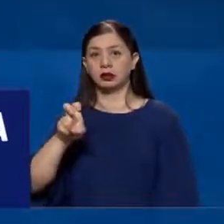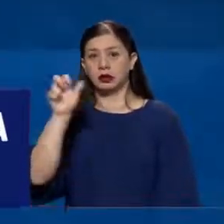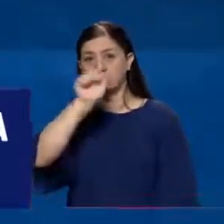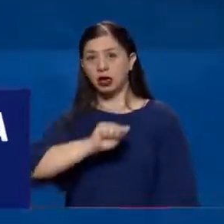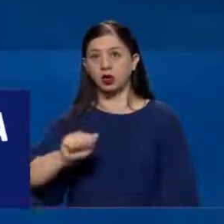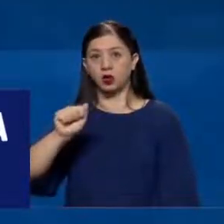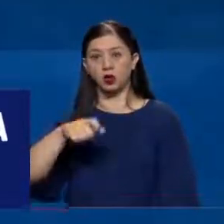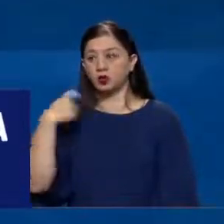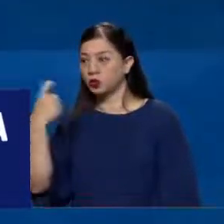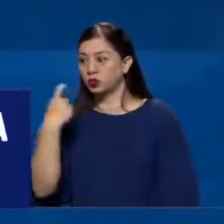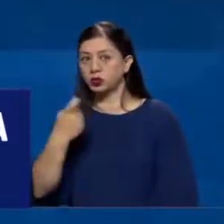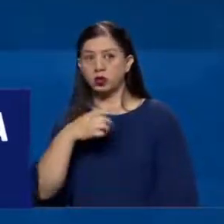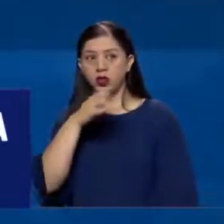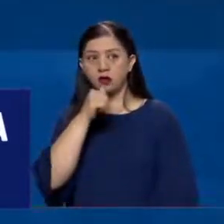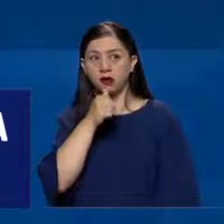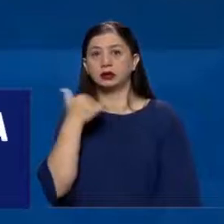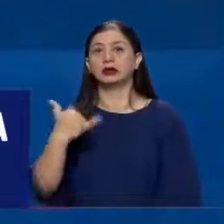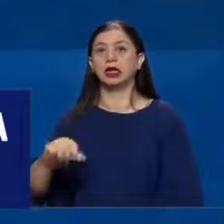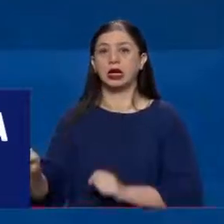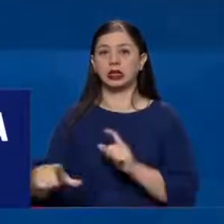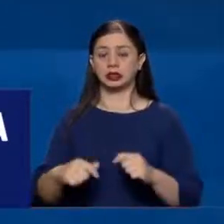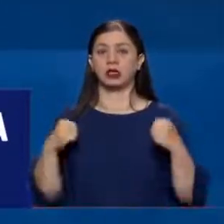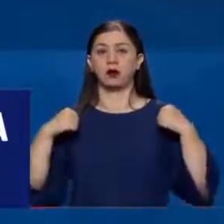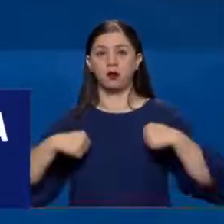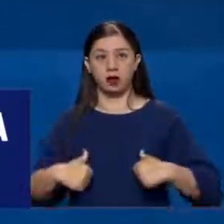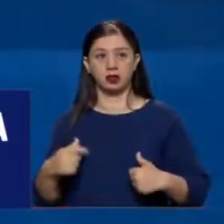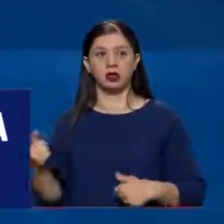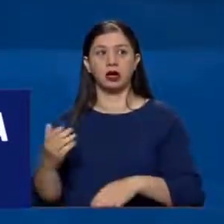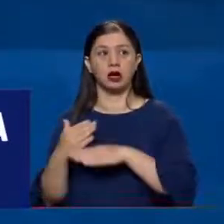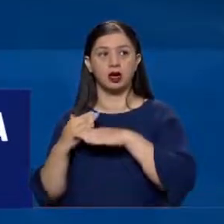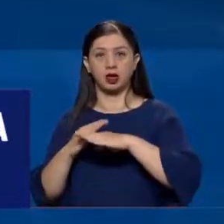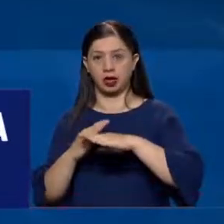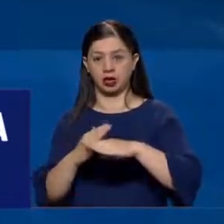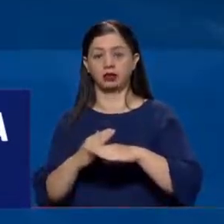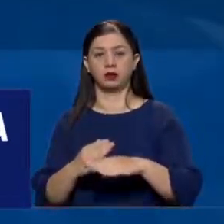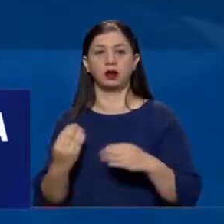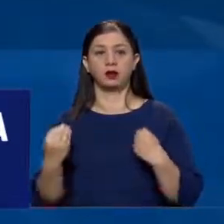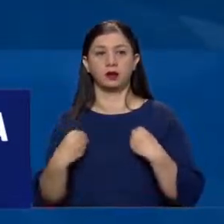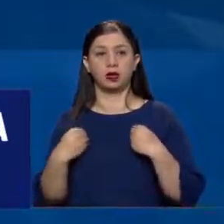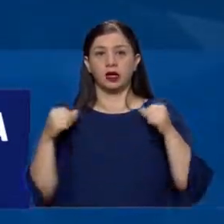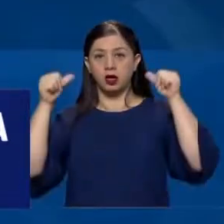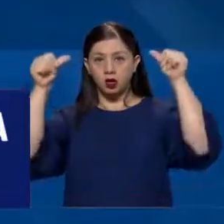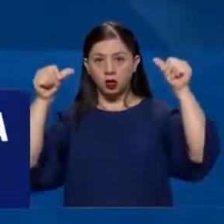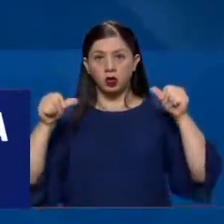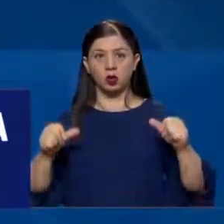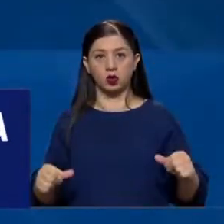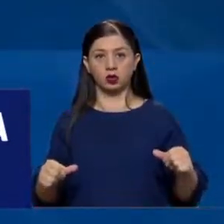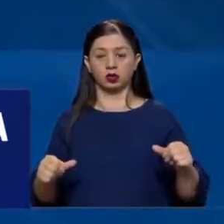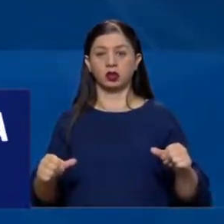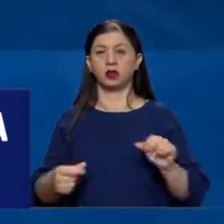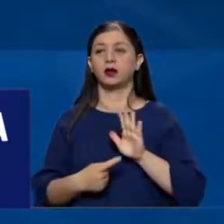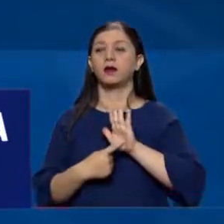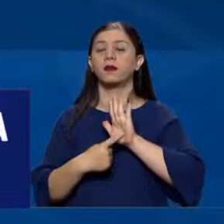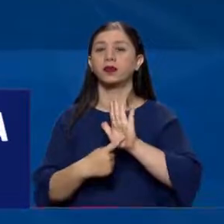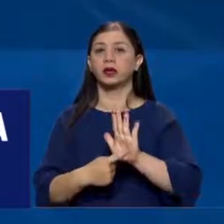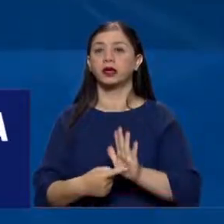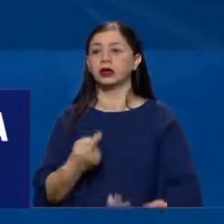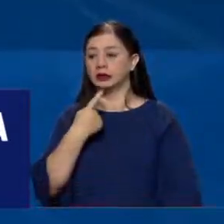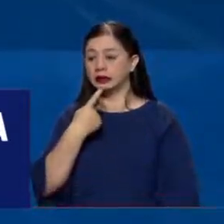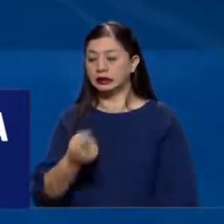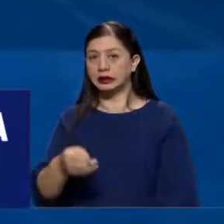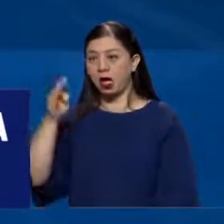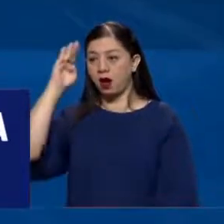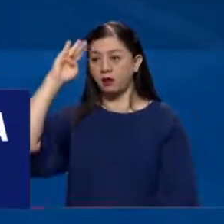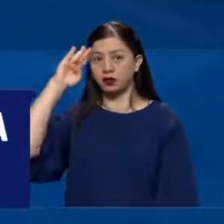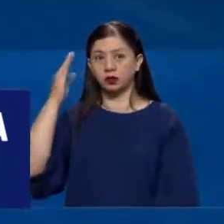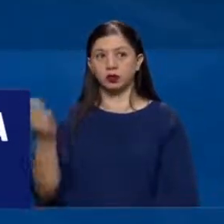Ella ya tiene todo listo, tiene una pequeña maleta, ella es de Calima el Darién, tiene un pequeño cartel que le está pidiendo a las autoridades que básicamente,